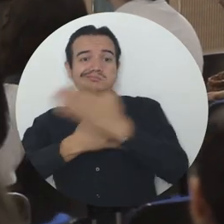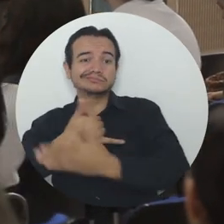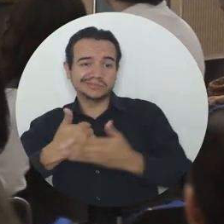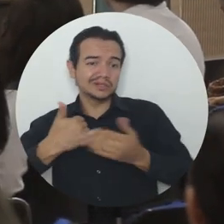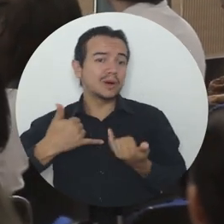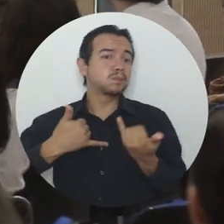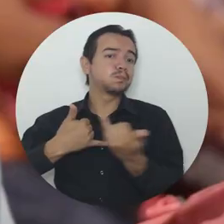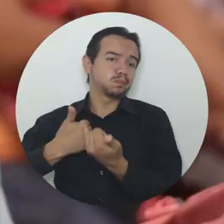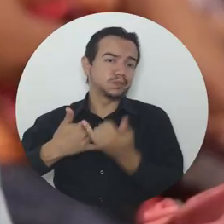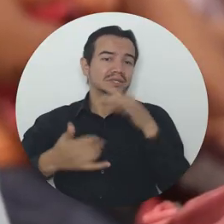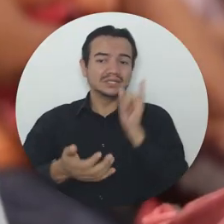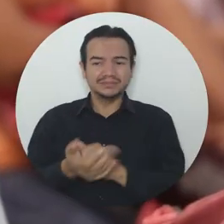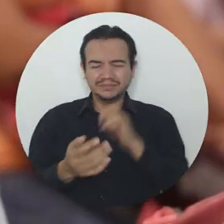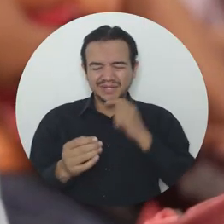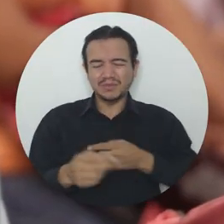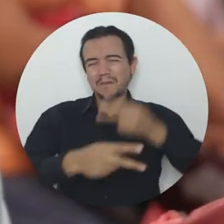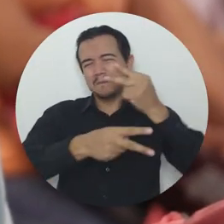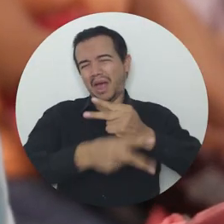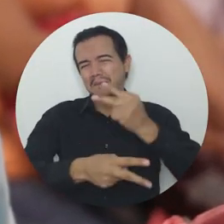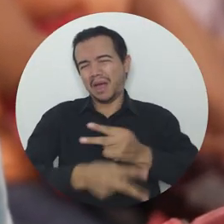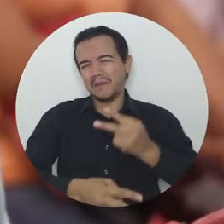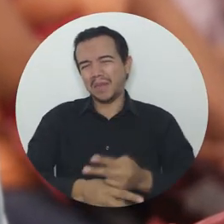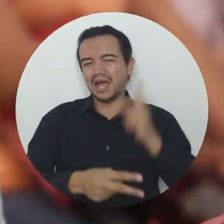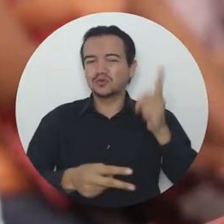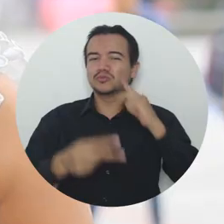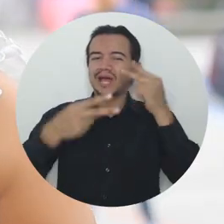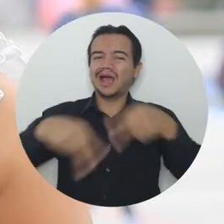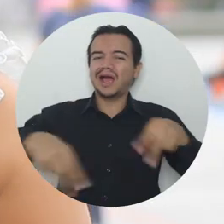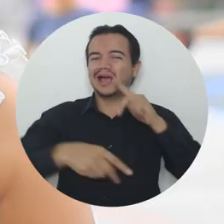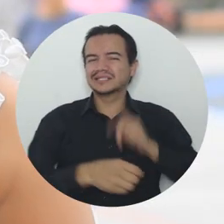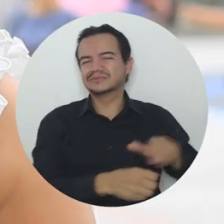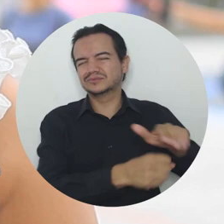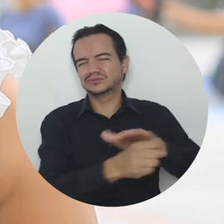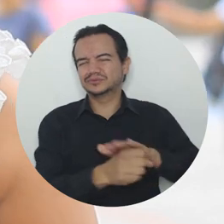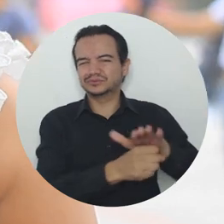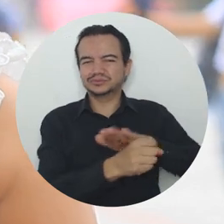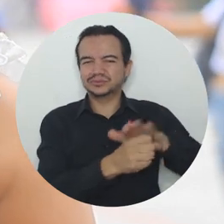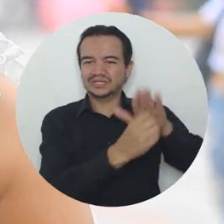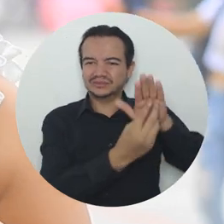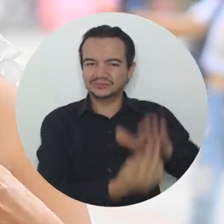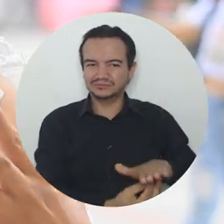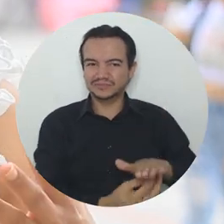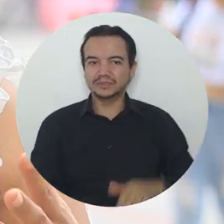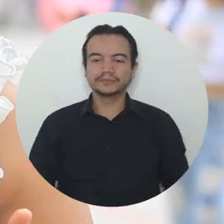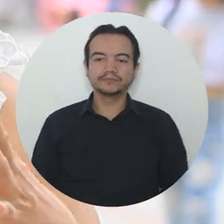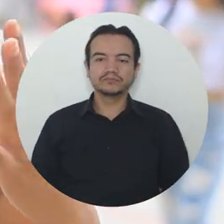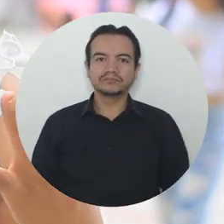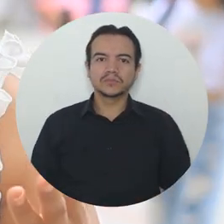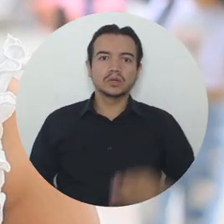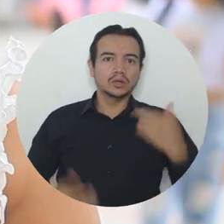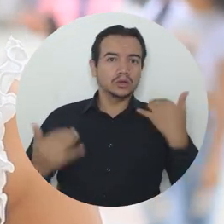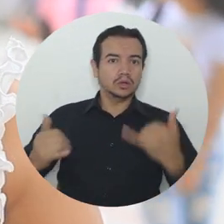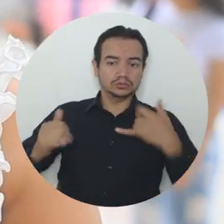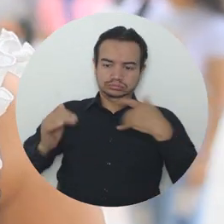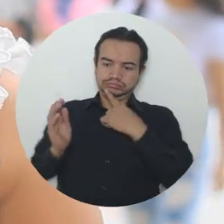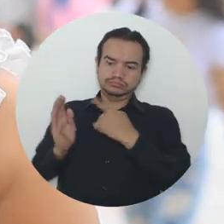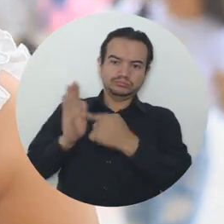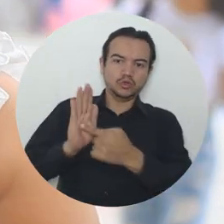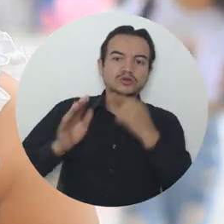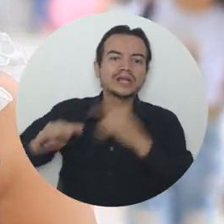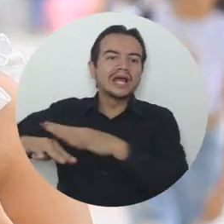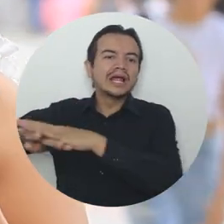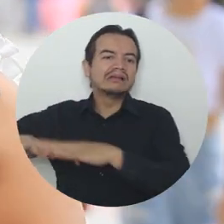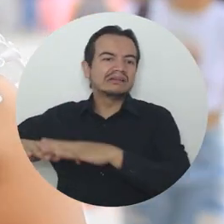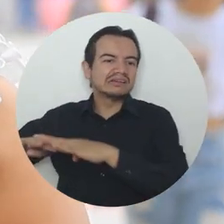que sigue registrando altas cifras de violencia de género. El día de hoy hicimos visible esa red que es invisible y